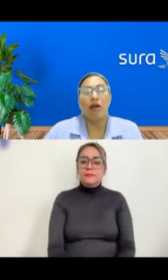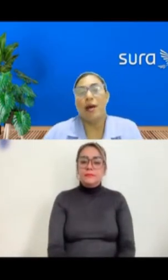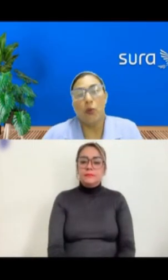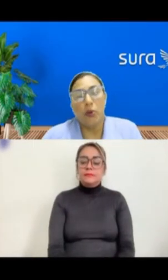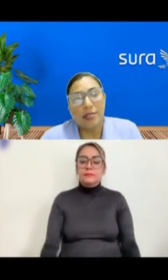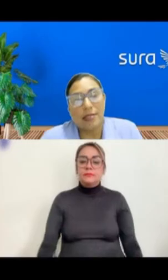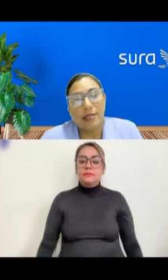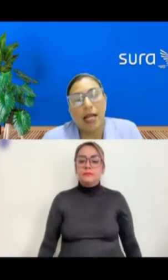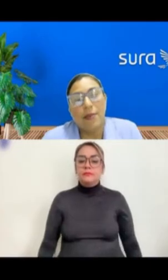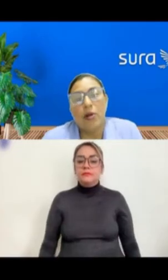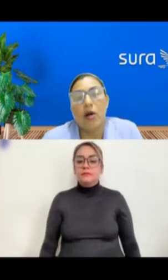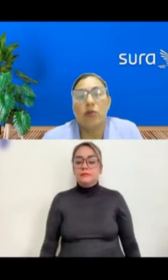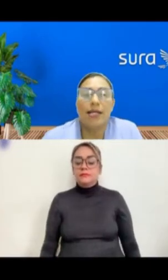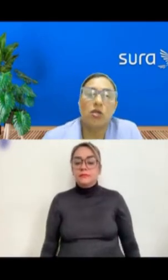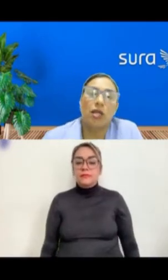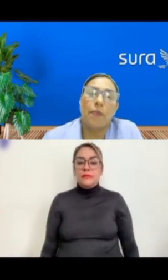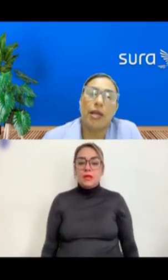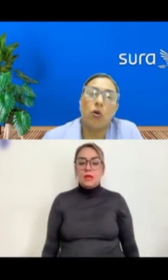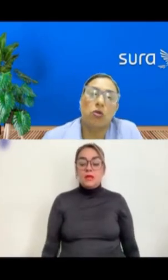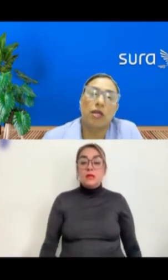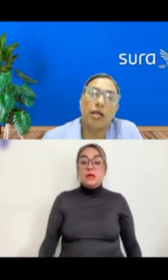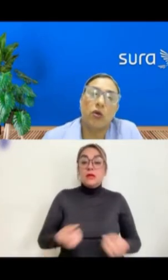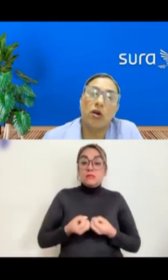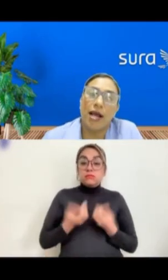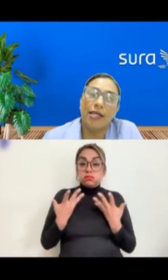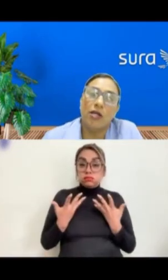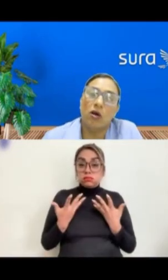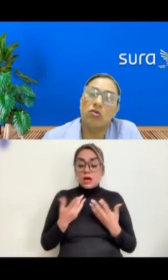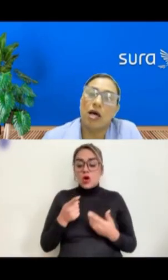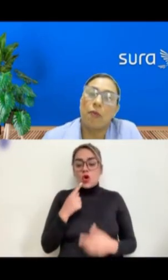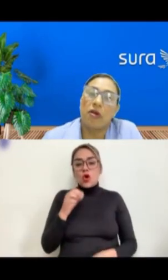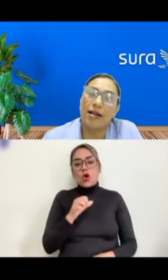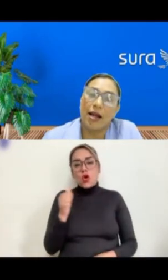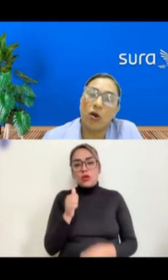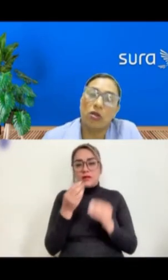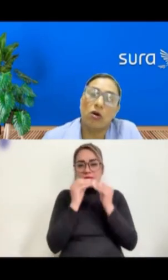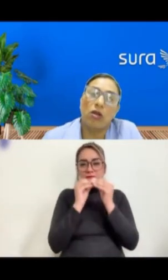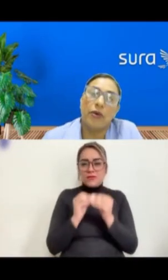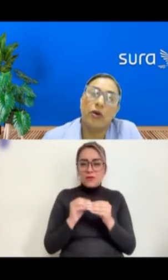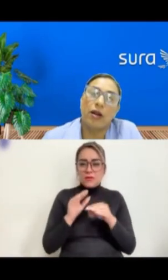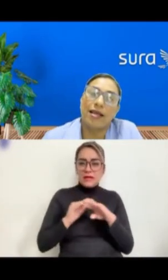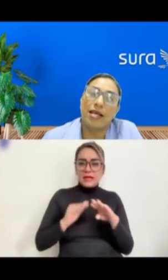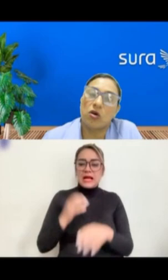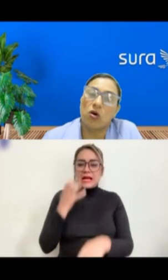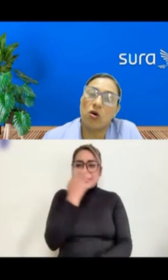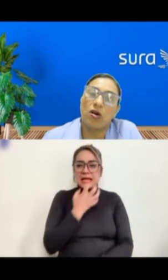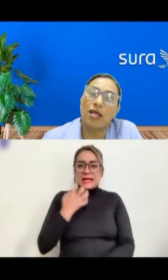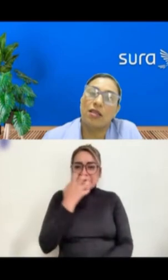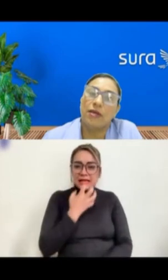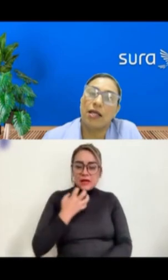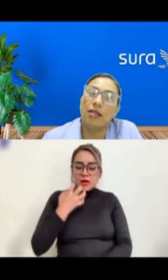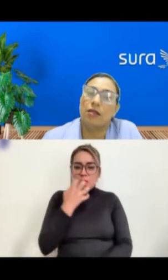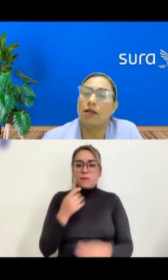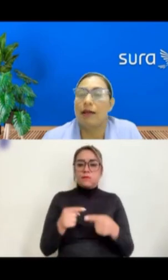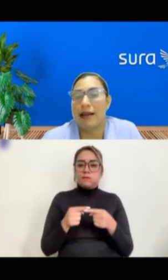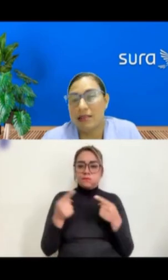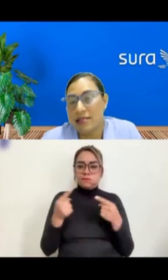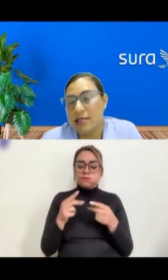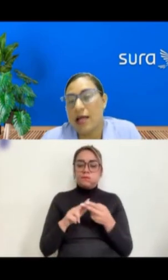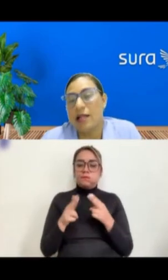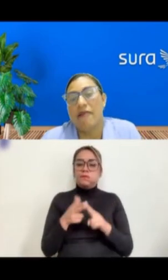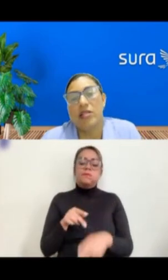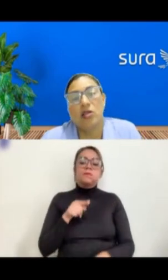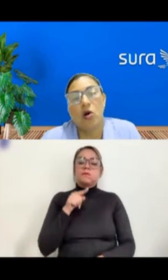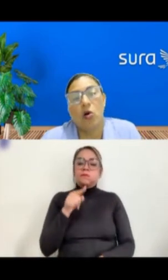Si tenemos quemaduras, la quemadura es una lesión de la piel u otro tejido orgánico causada por el calor o debido a la radiación o radioactividad,